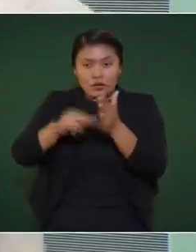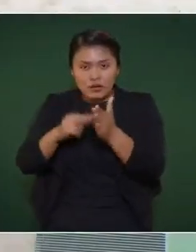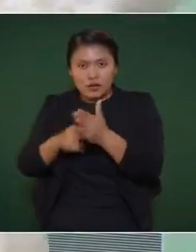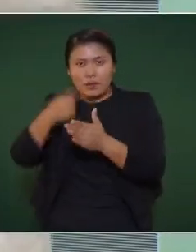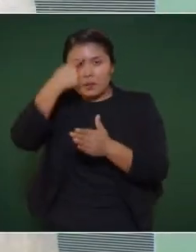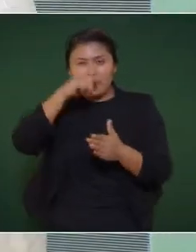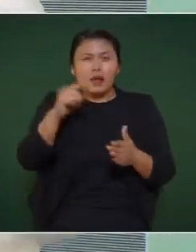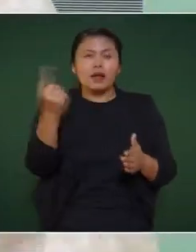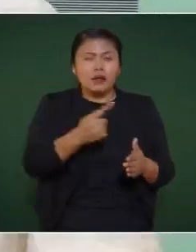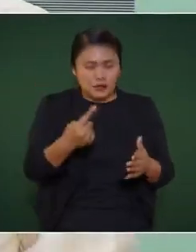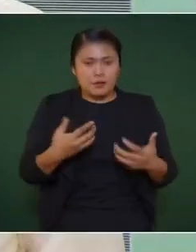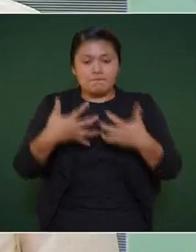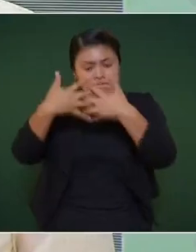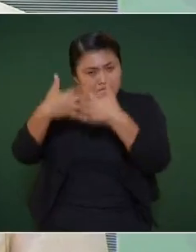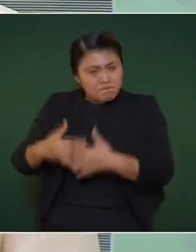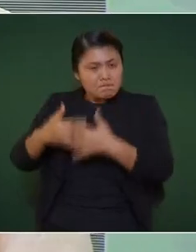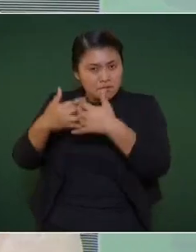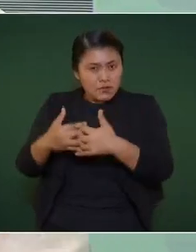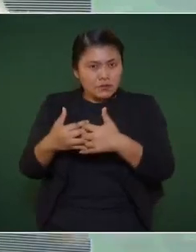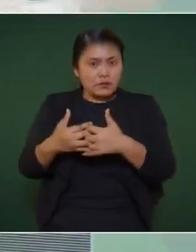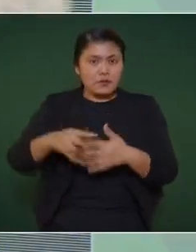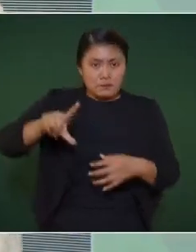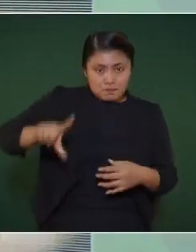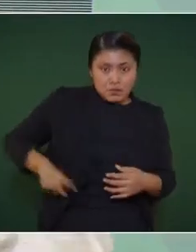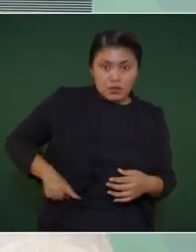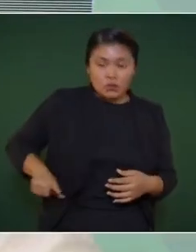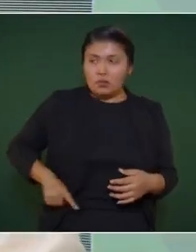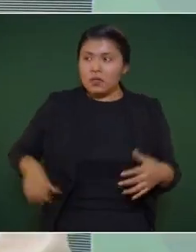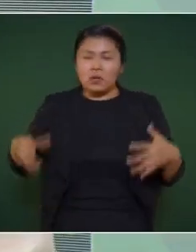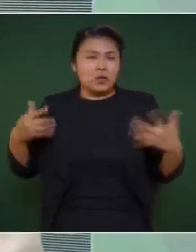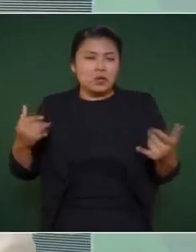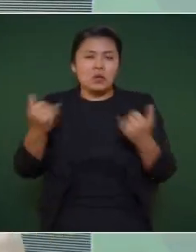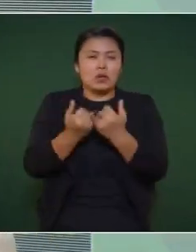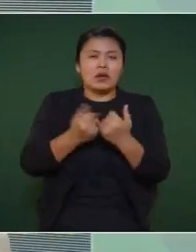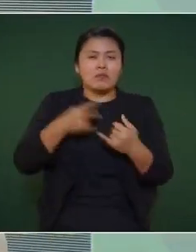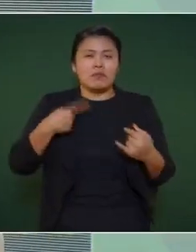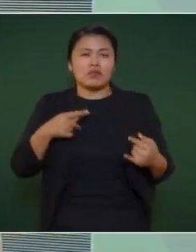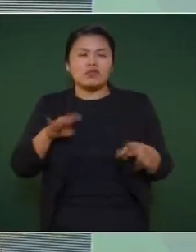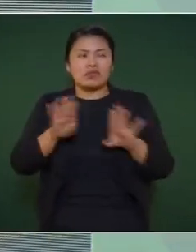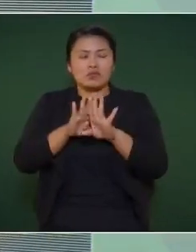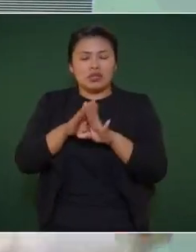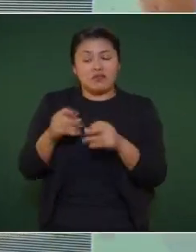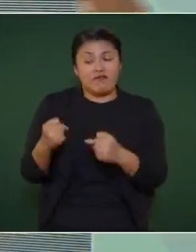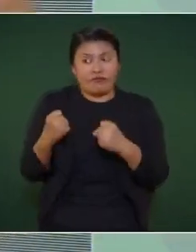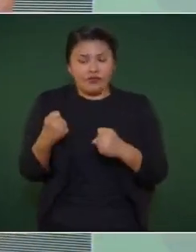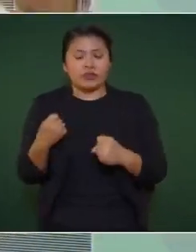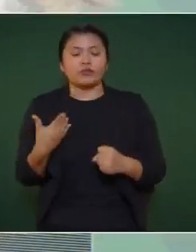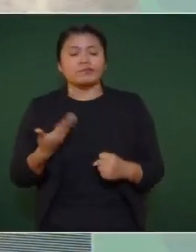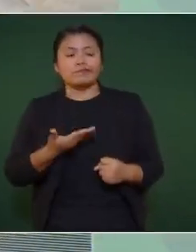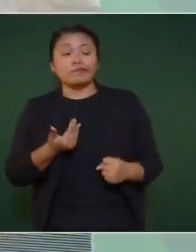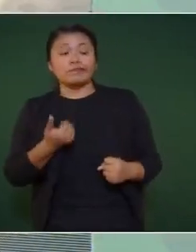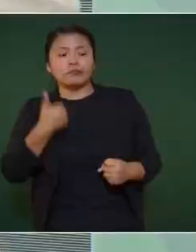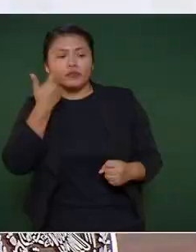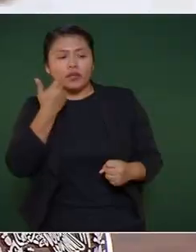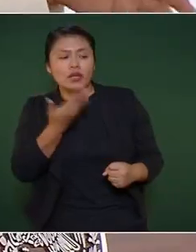vinculadas al gobierno, traficantes de influencia, le dieran el